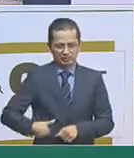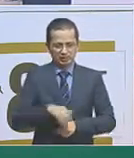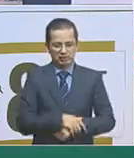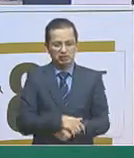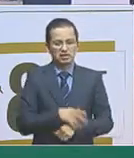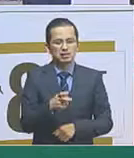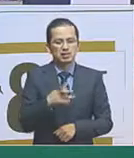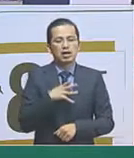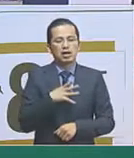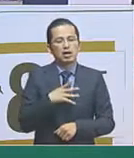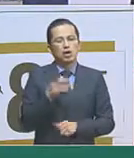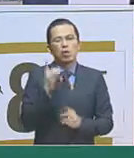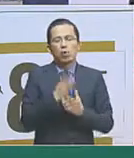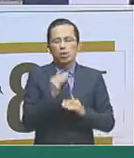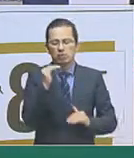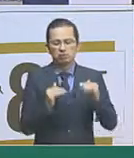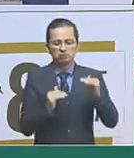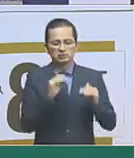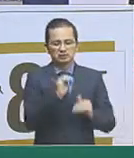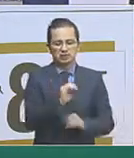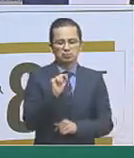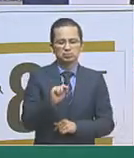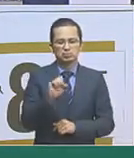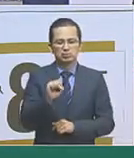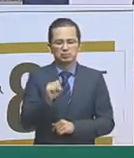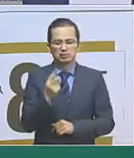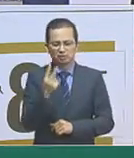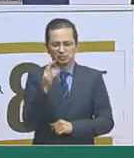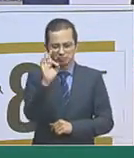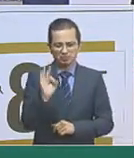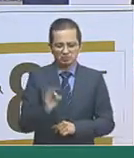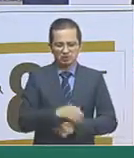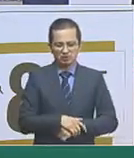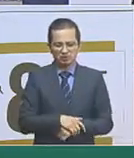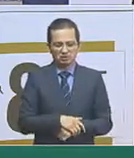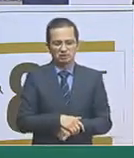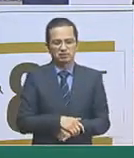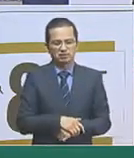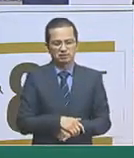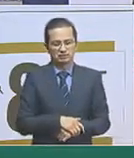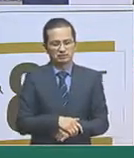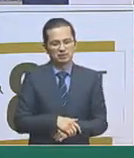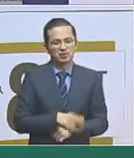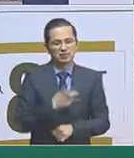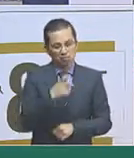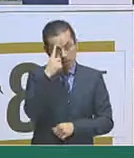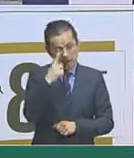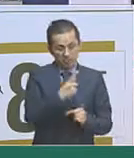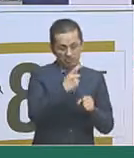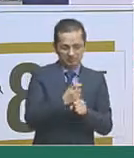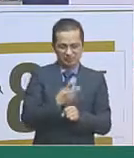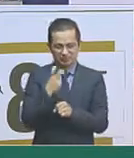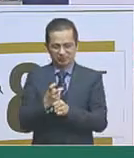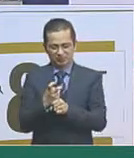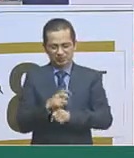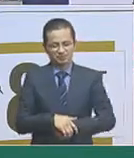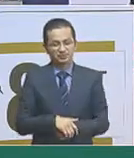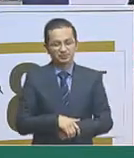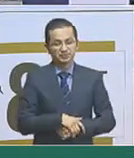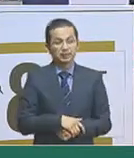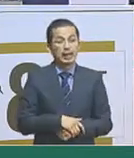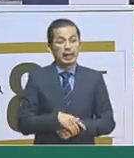diferencia del 0.62 por ciento entre los dos primeros lugares estos resultados